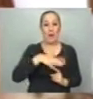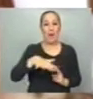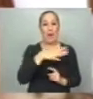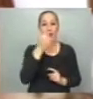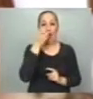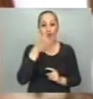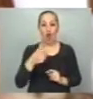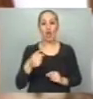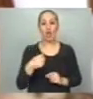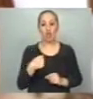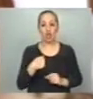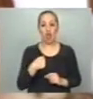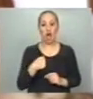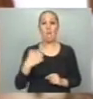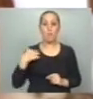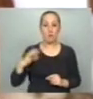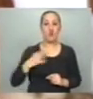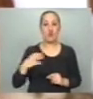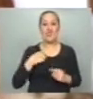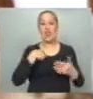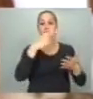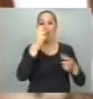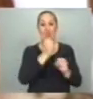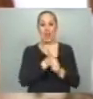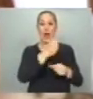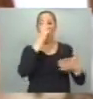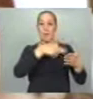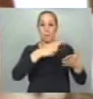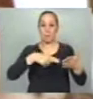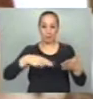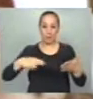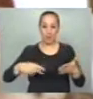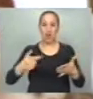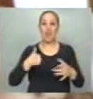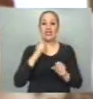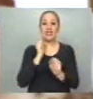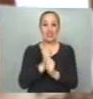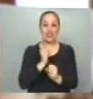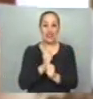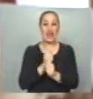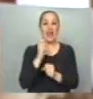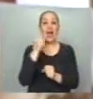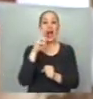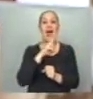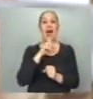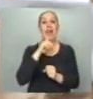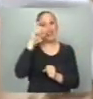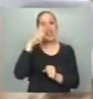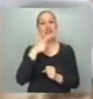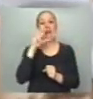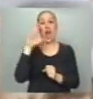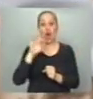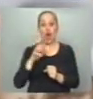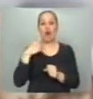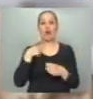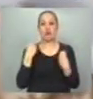me dedico hace muchos años a la pintura y he trabajado con el tema del arte sacro. Y dije, bueno, este es un momento para